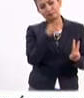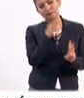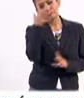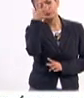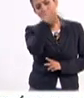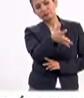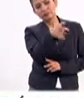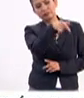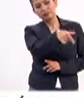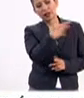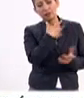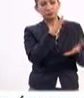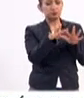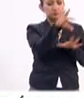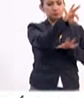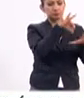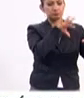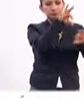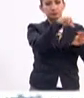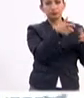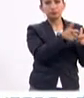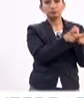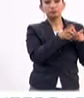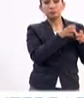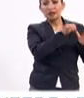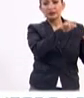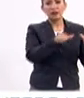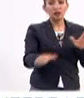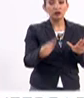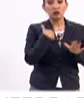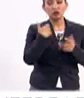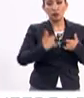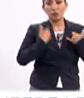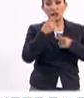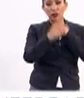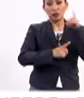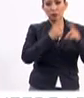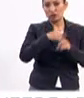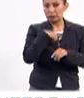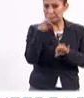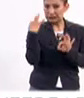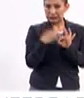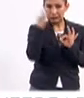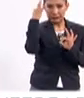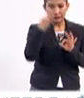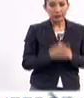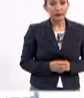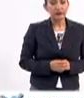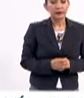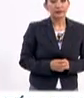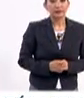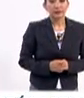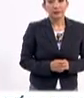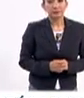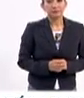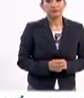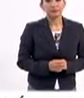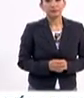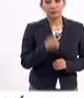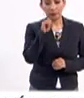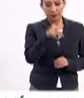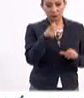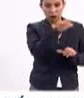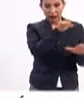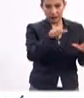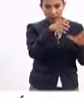expectativa de llevar alrededor de 600 atletas número cerrado y de